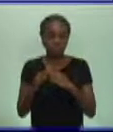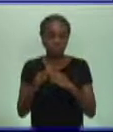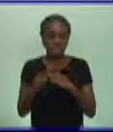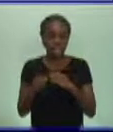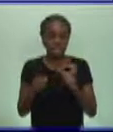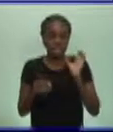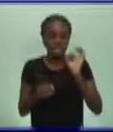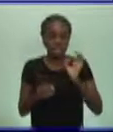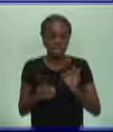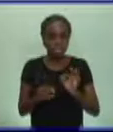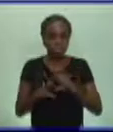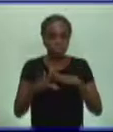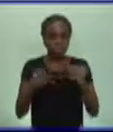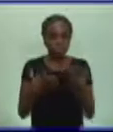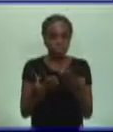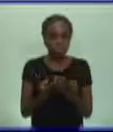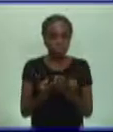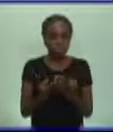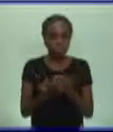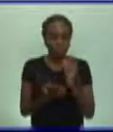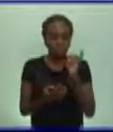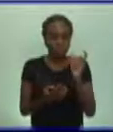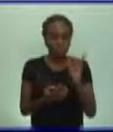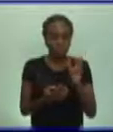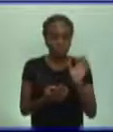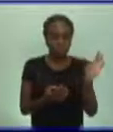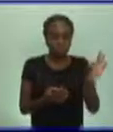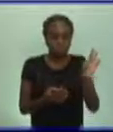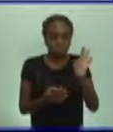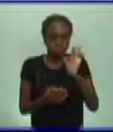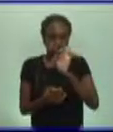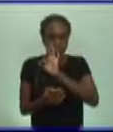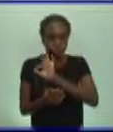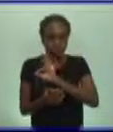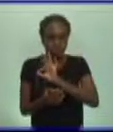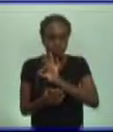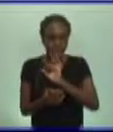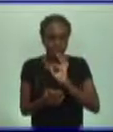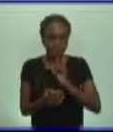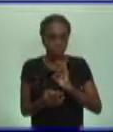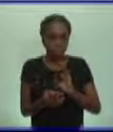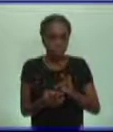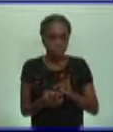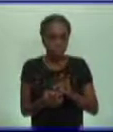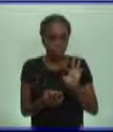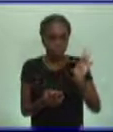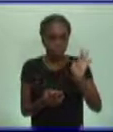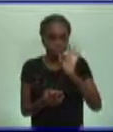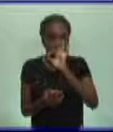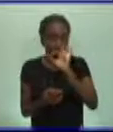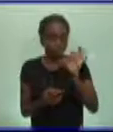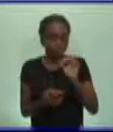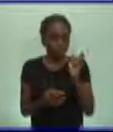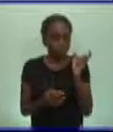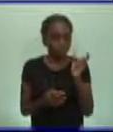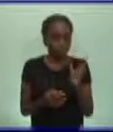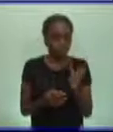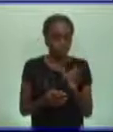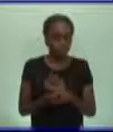agudas y llanas. Debemos llevar allí a las que tienen esta categoría gramatical.